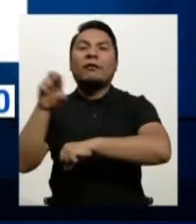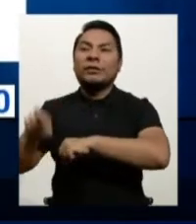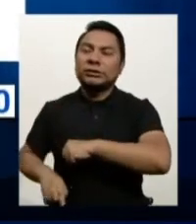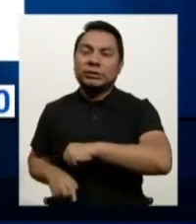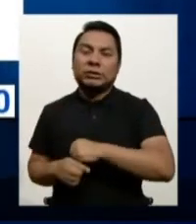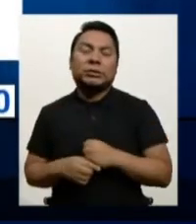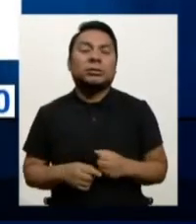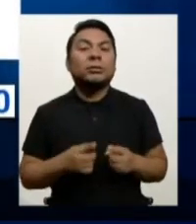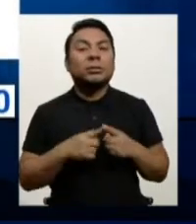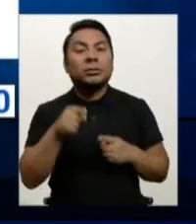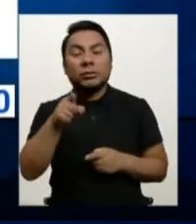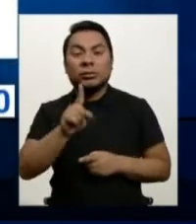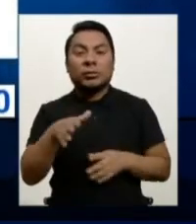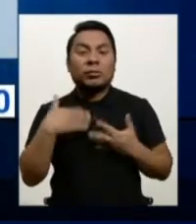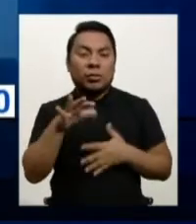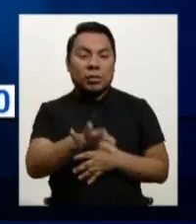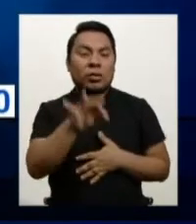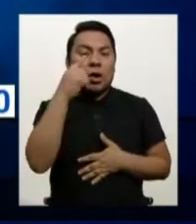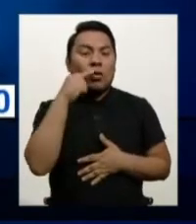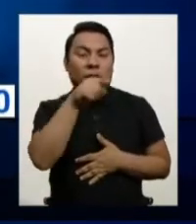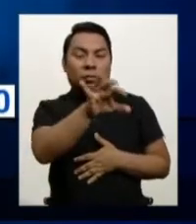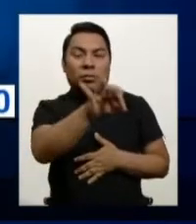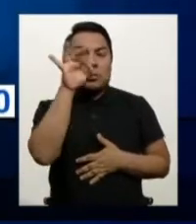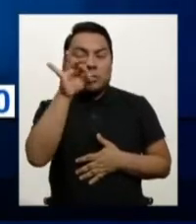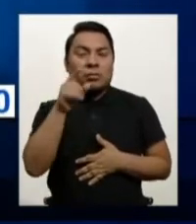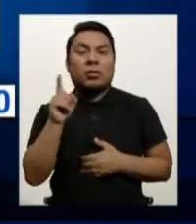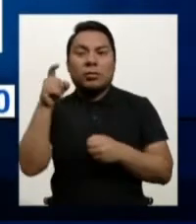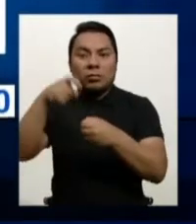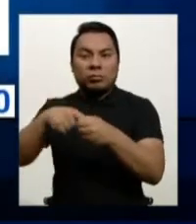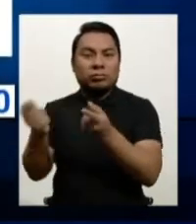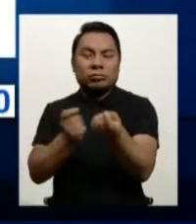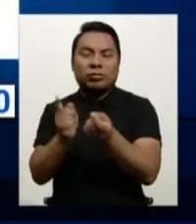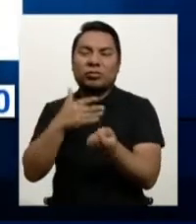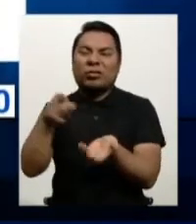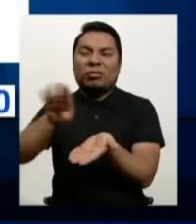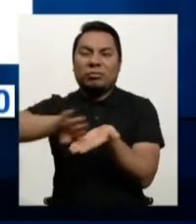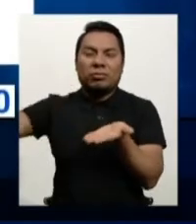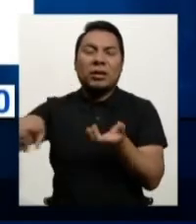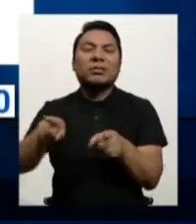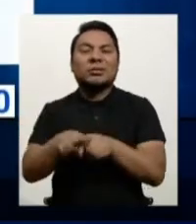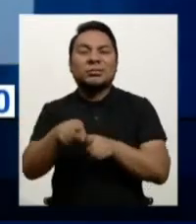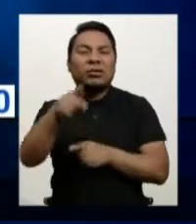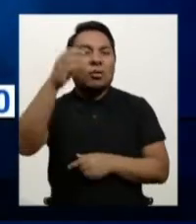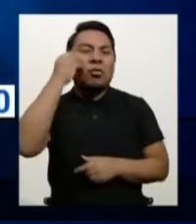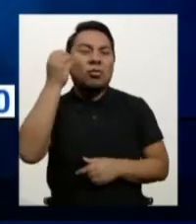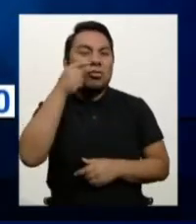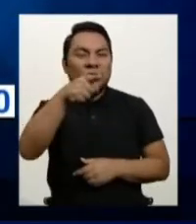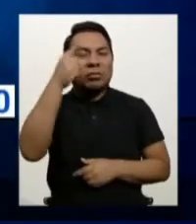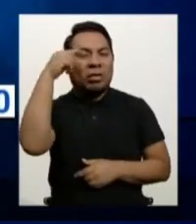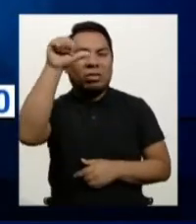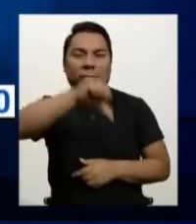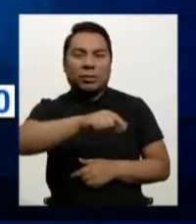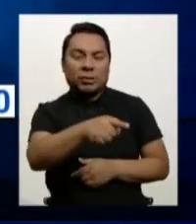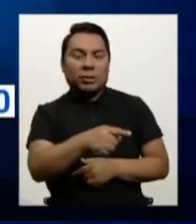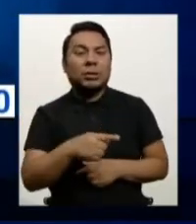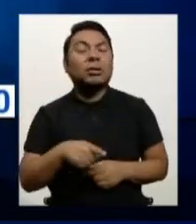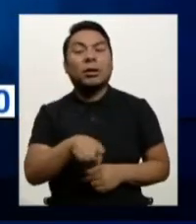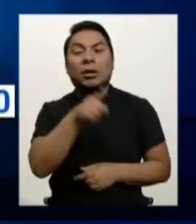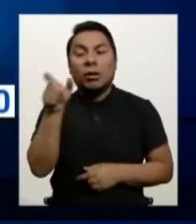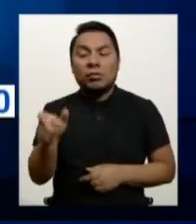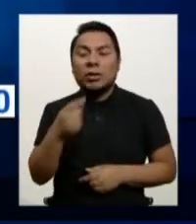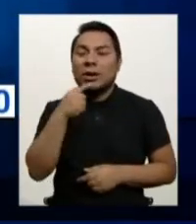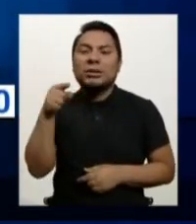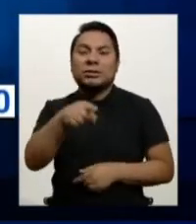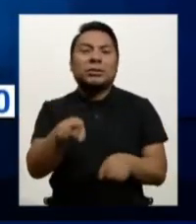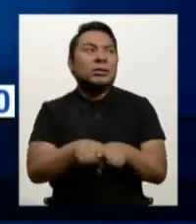dicho que Corker no pudo ser elegido ni para perrero en Tennessee. También lo llamó incompetente y don nadie. Corker, por su parte, lo ha